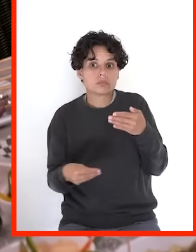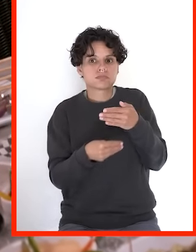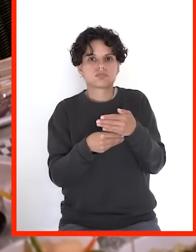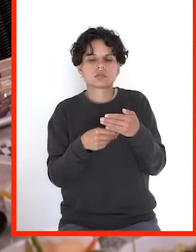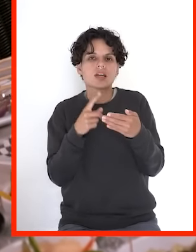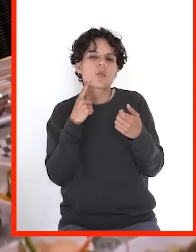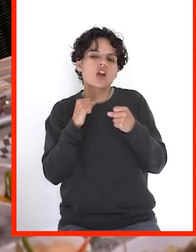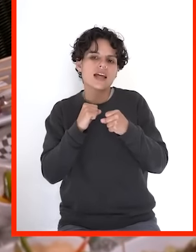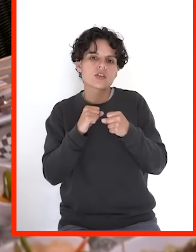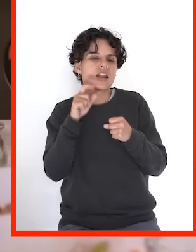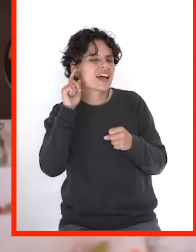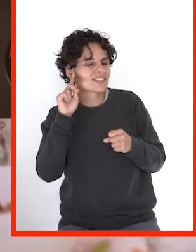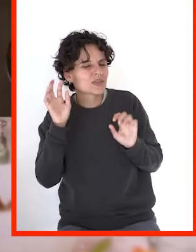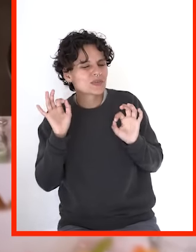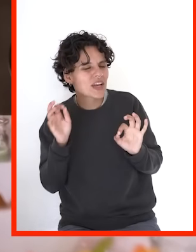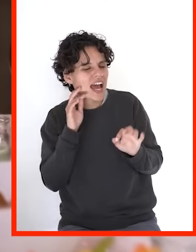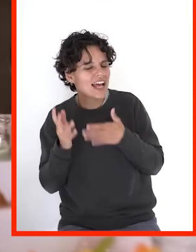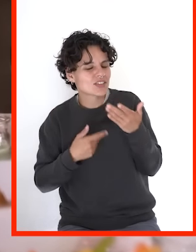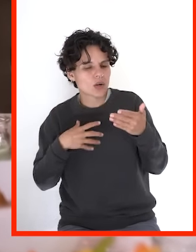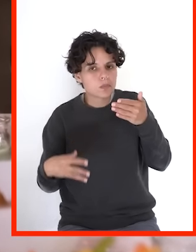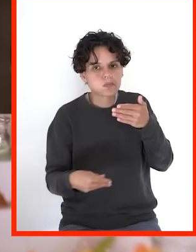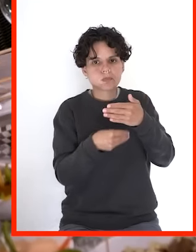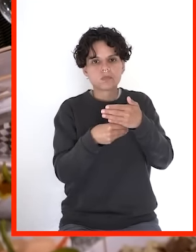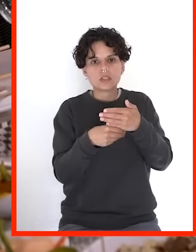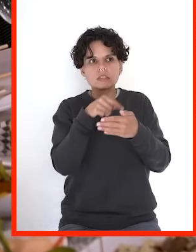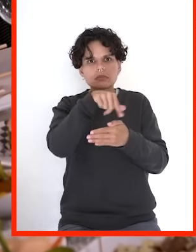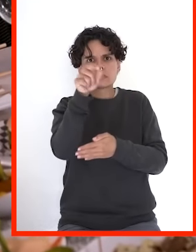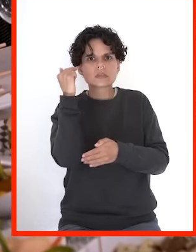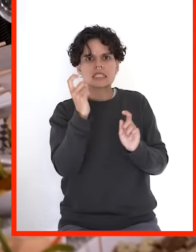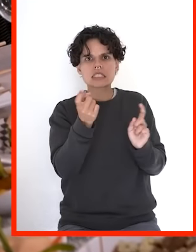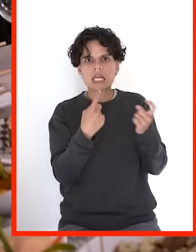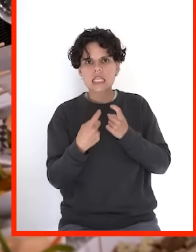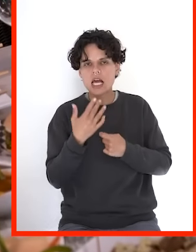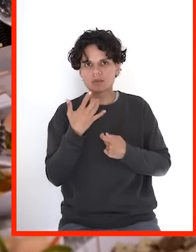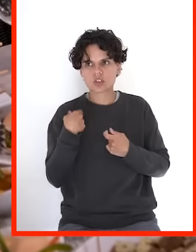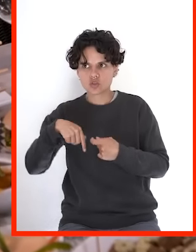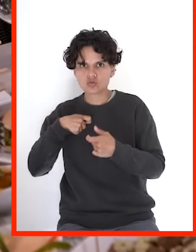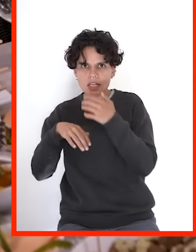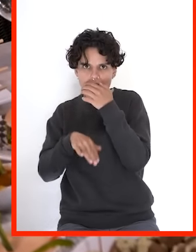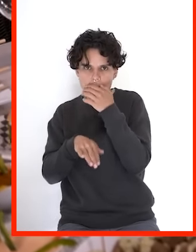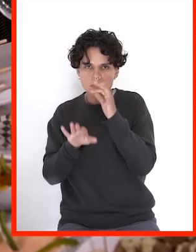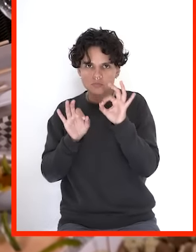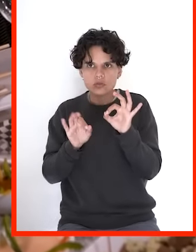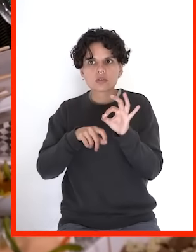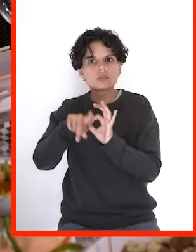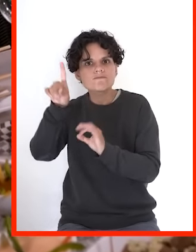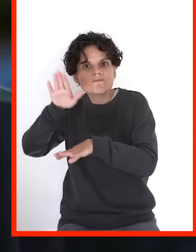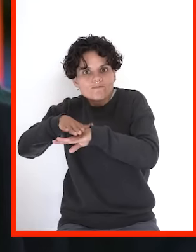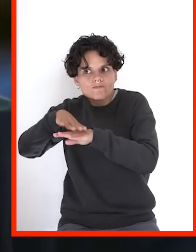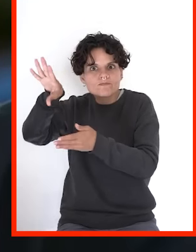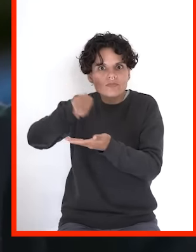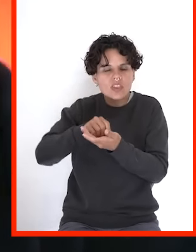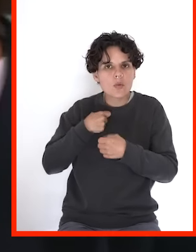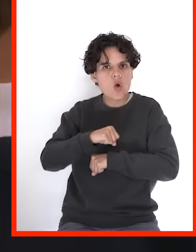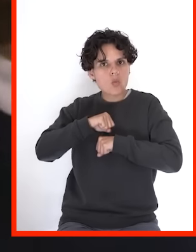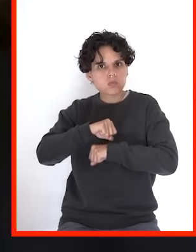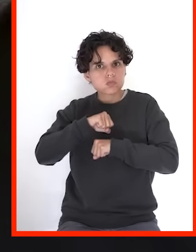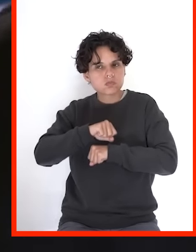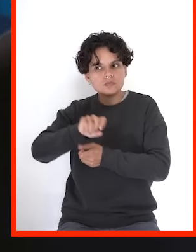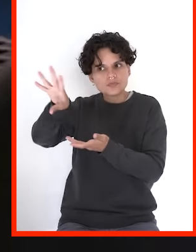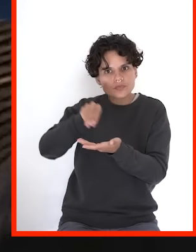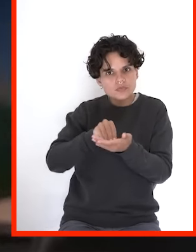ese fue como. Ahí está sonando. Ahí está. Fue como la primera. El primer riesgo, por decirlo. Hemos